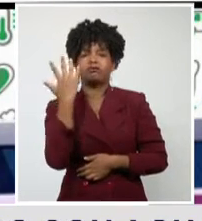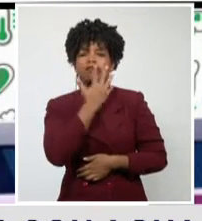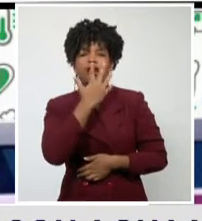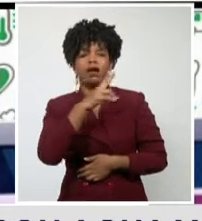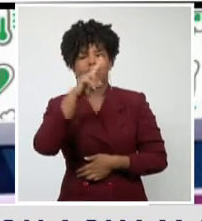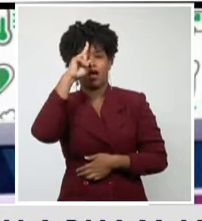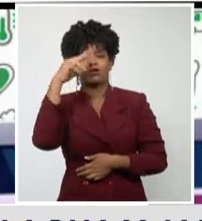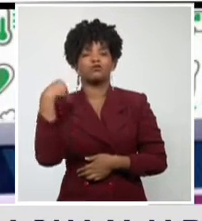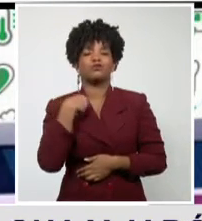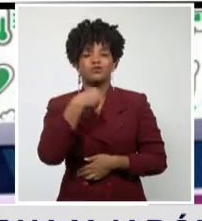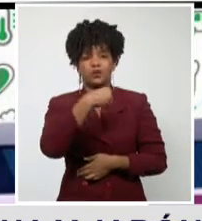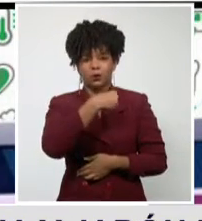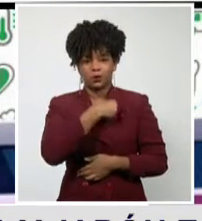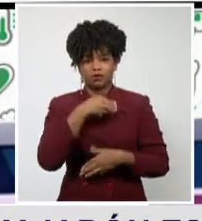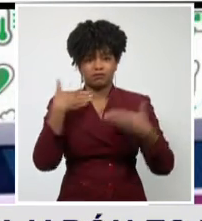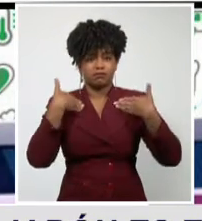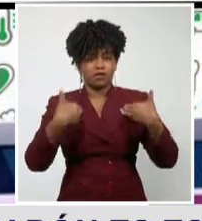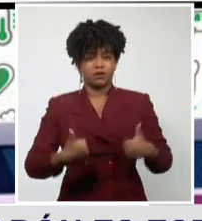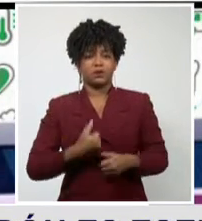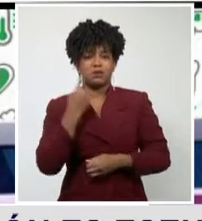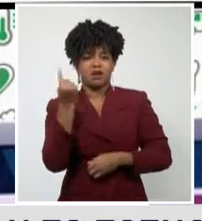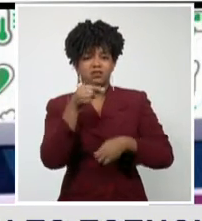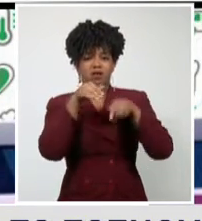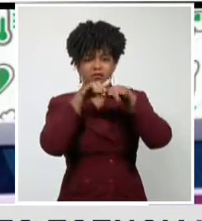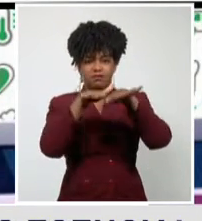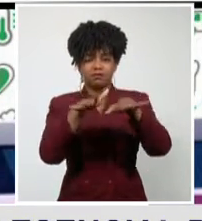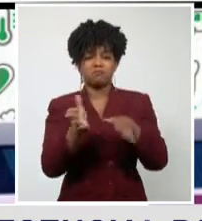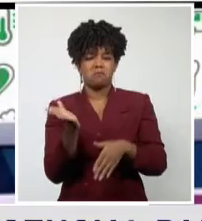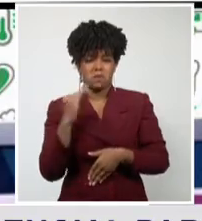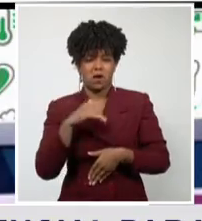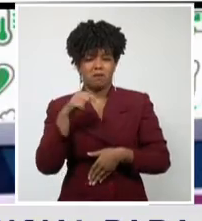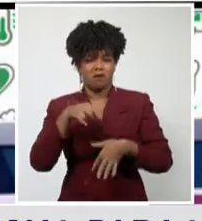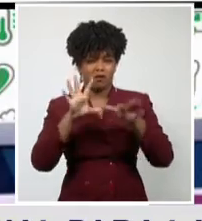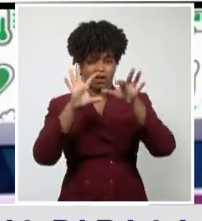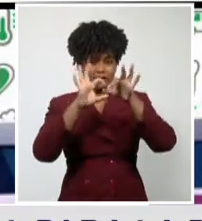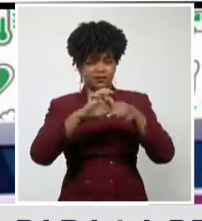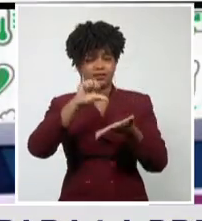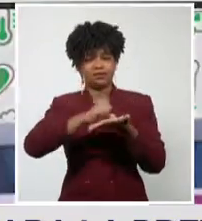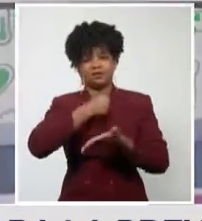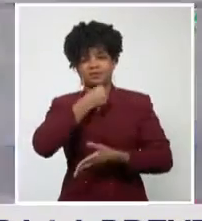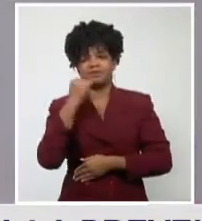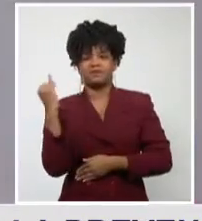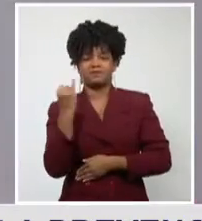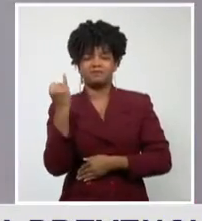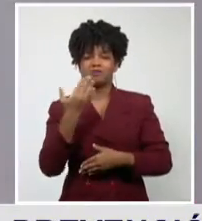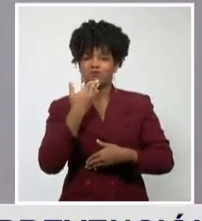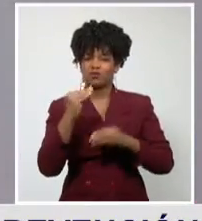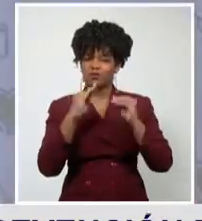Durán, director nacional de epidemiología. Vamos hasta el Centro de Prensa Internacional. Muy buenos días.